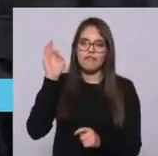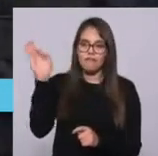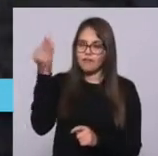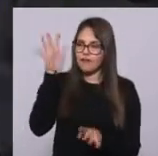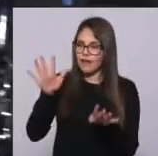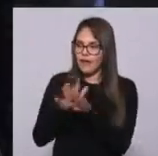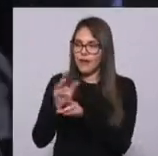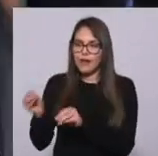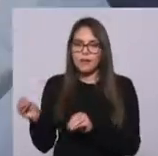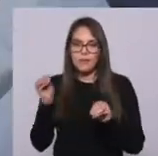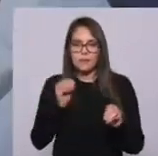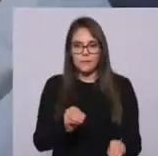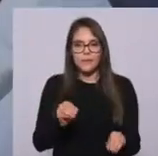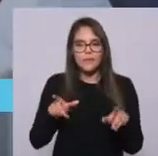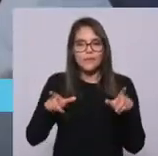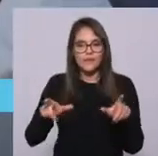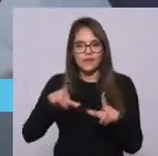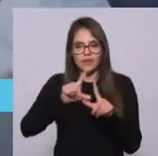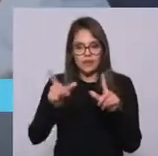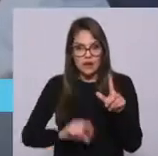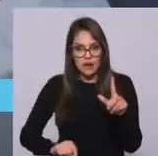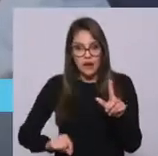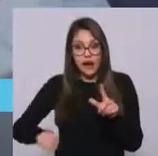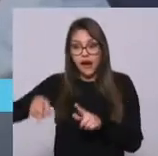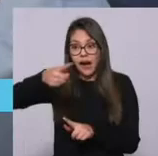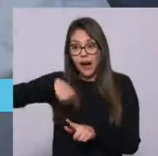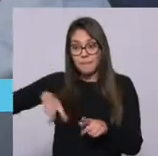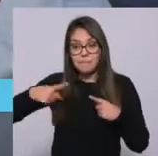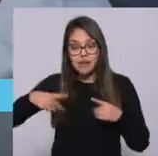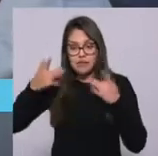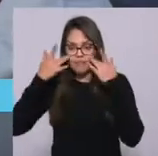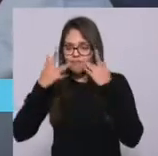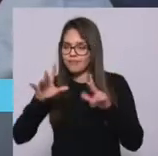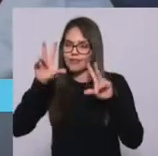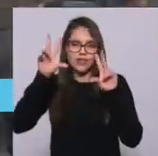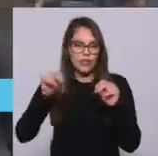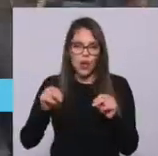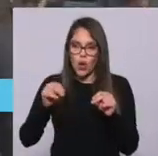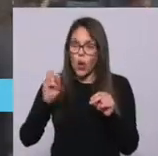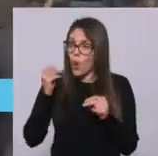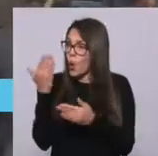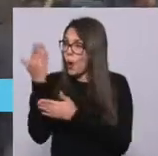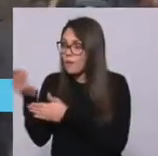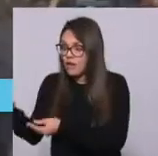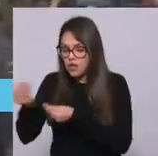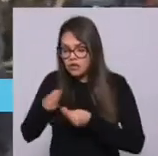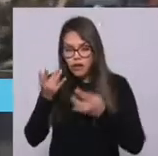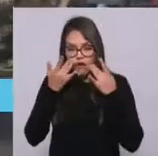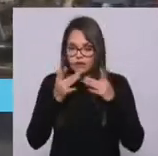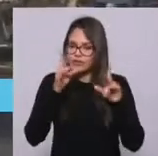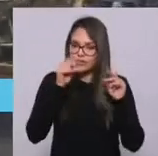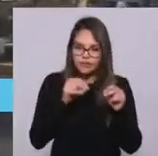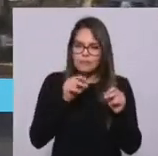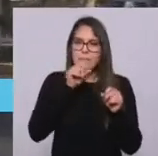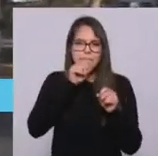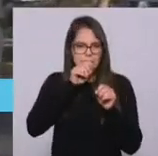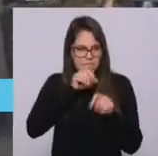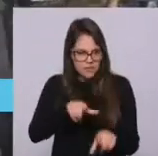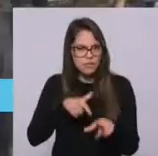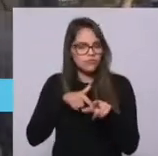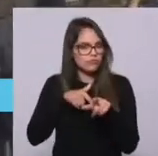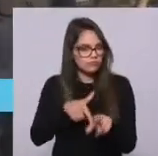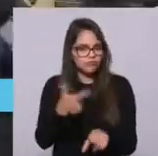Nacional. Ningún integrante será despedido ni se le solicitará su renuncia, por lo que mantendrán su sueldo, antigüedad